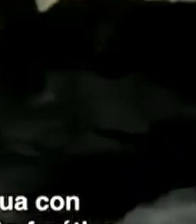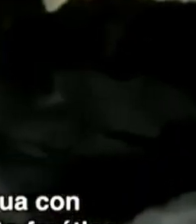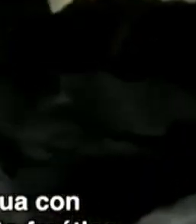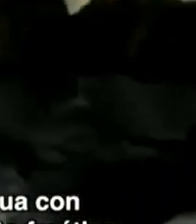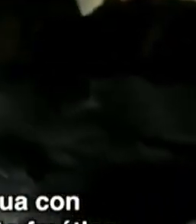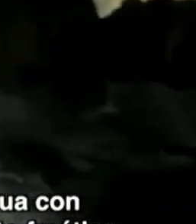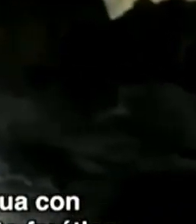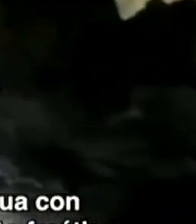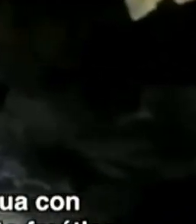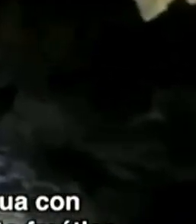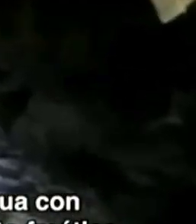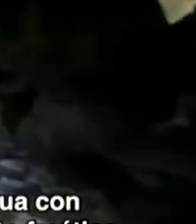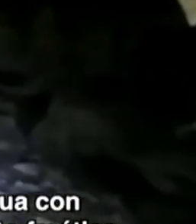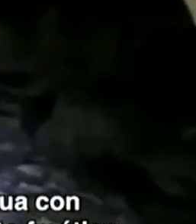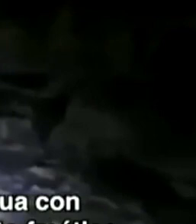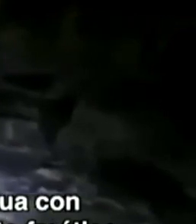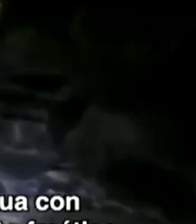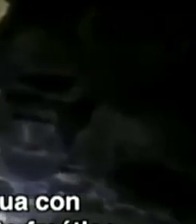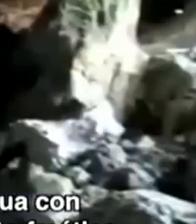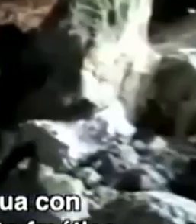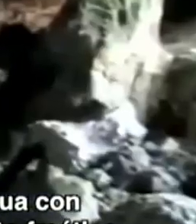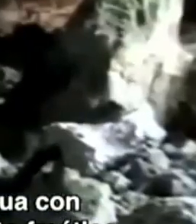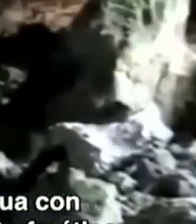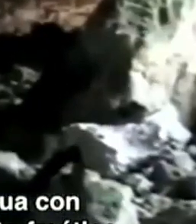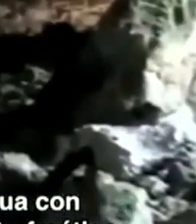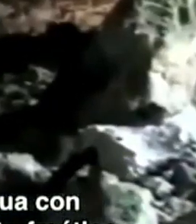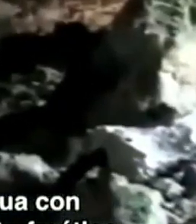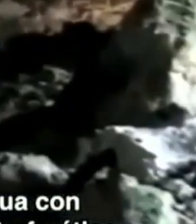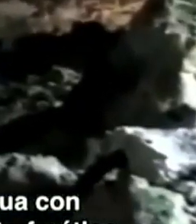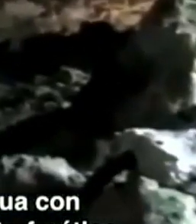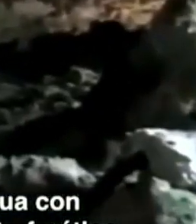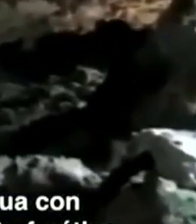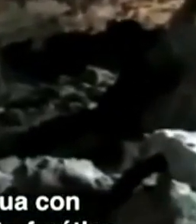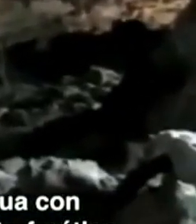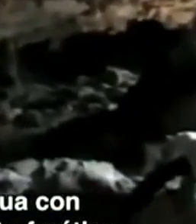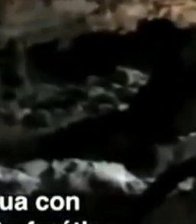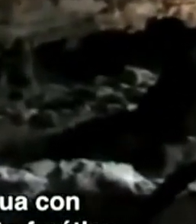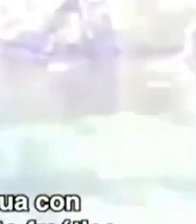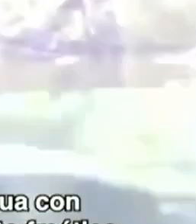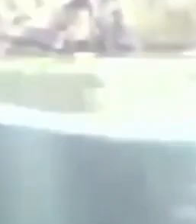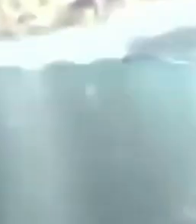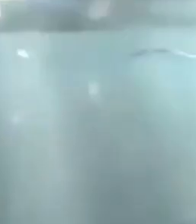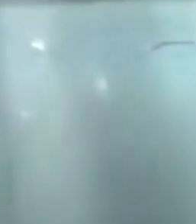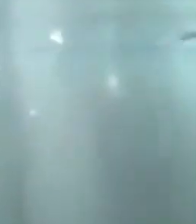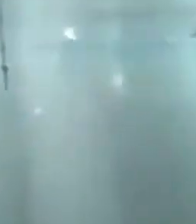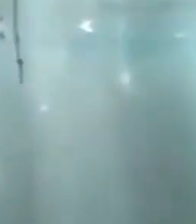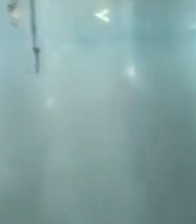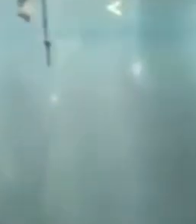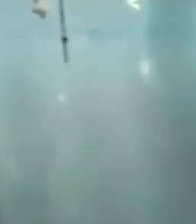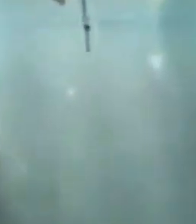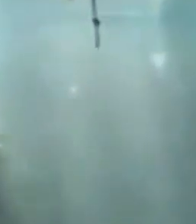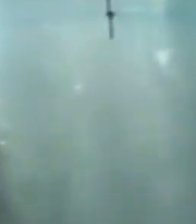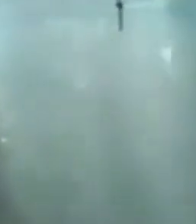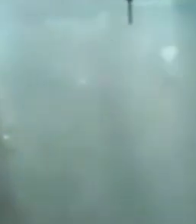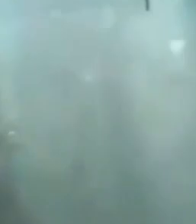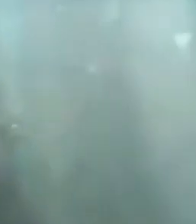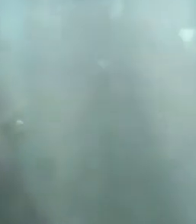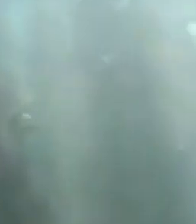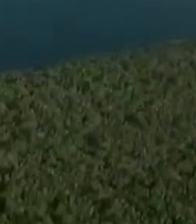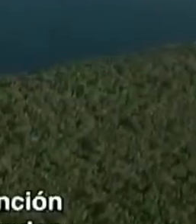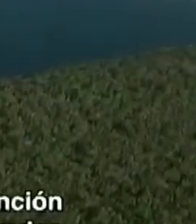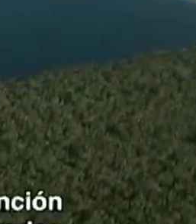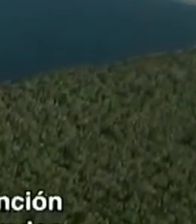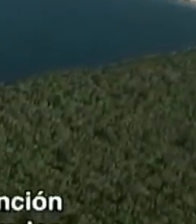de explosivos contaminó el agua con nitratos y otras sustancias que se filtraron al manto freático más allá de los predios de la